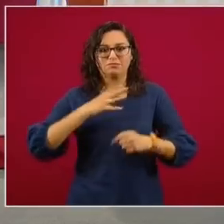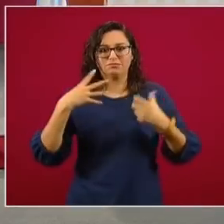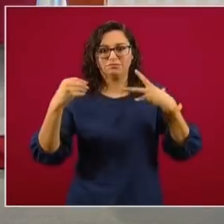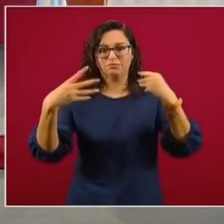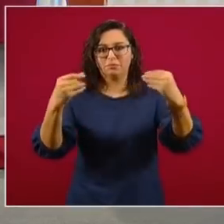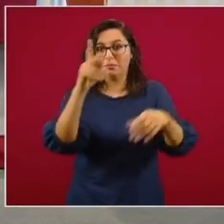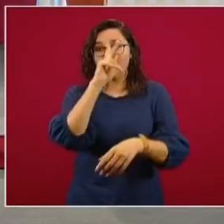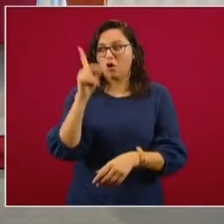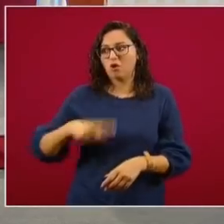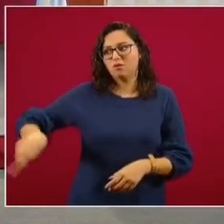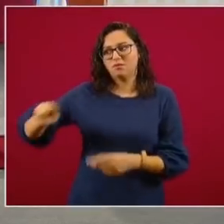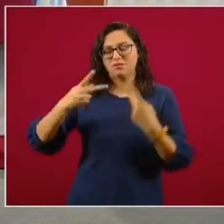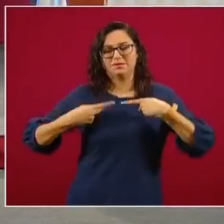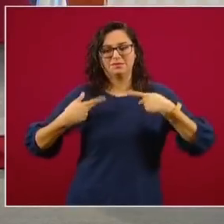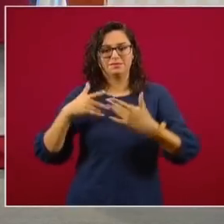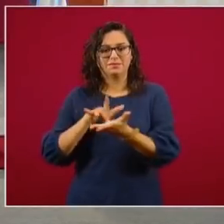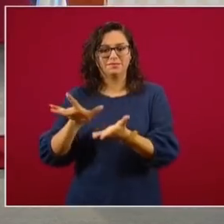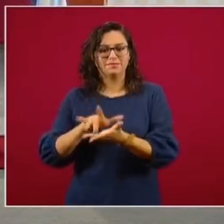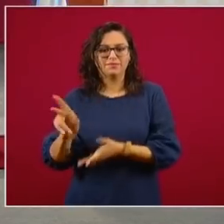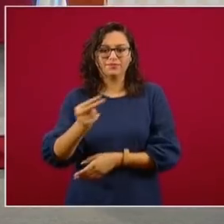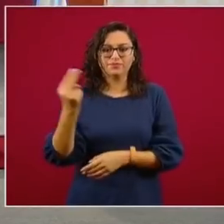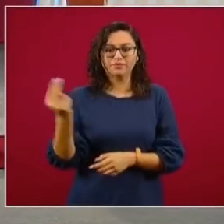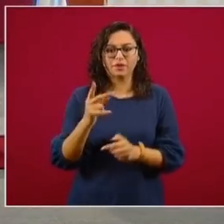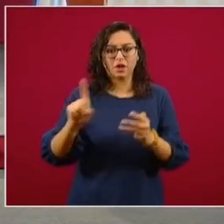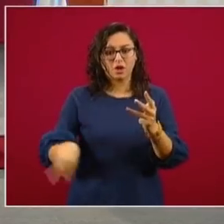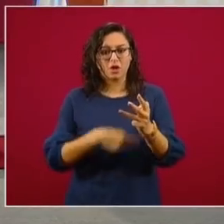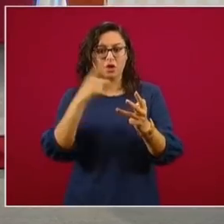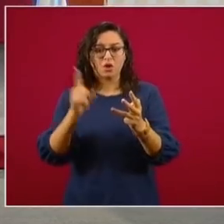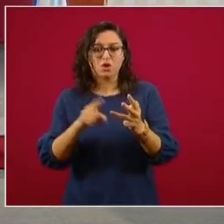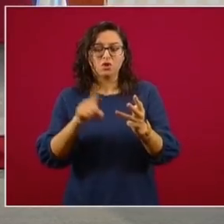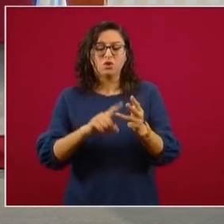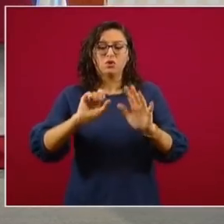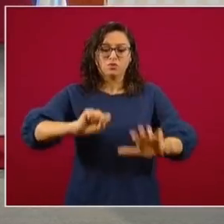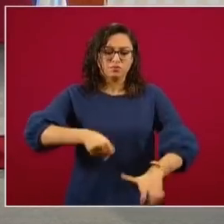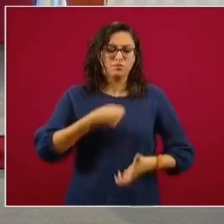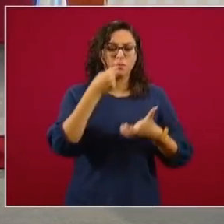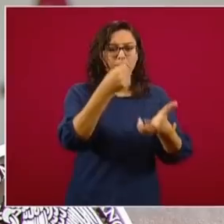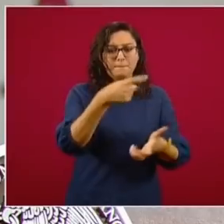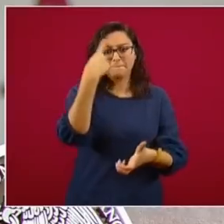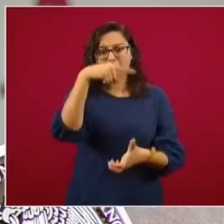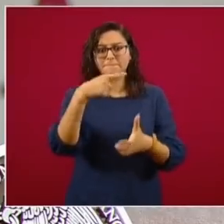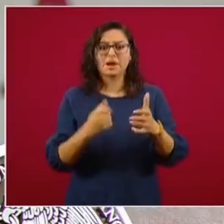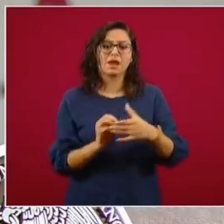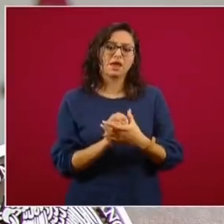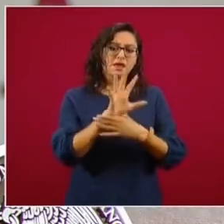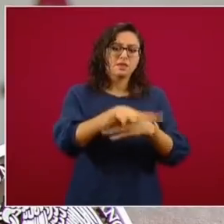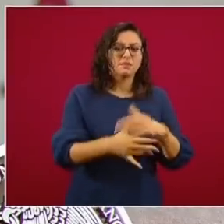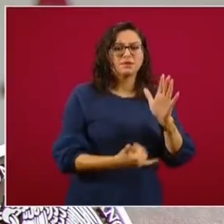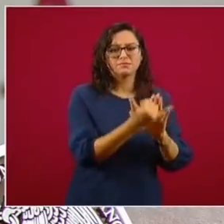COVID. El segundo es los proyectos de inversión tienen un incremento del